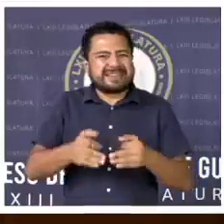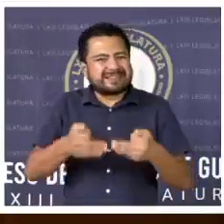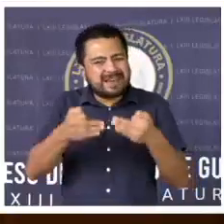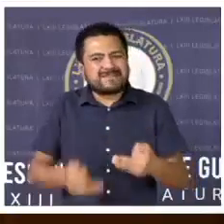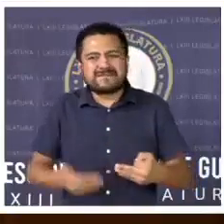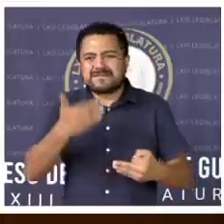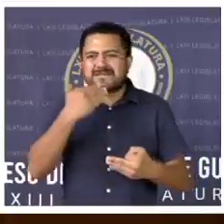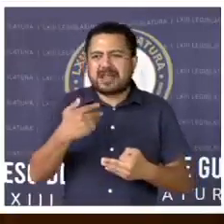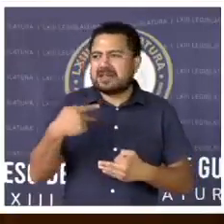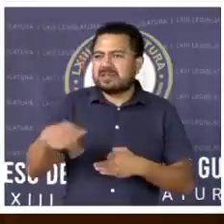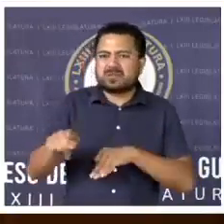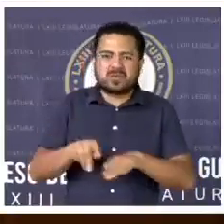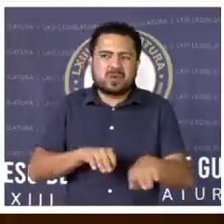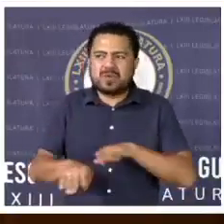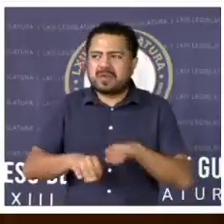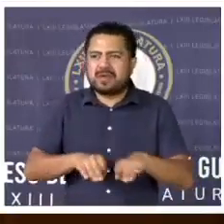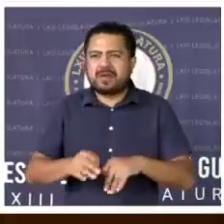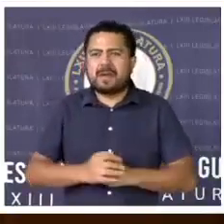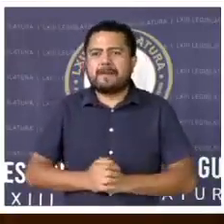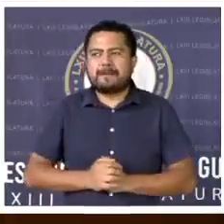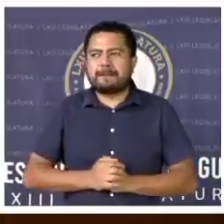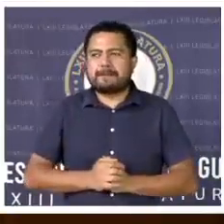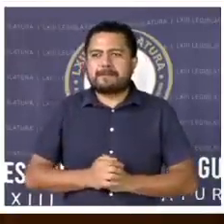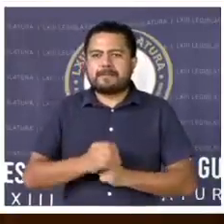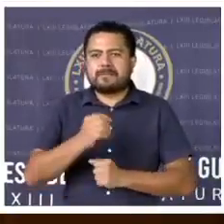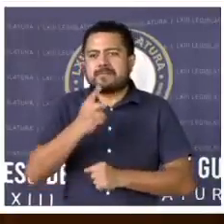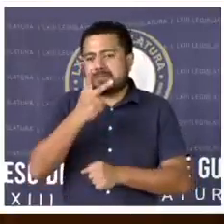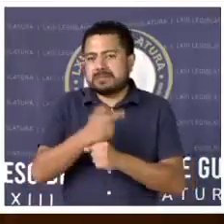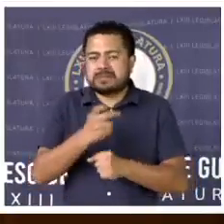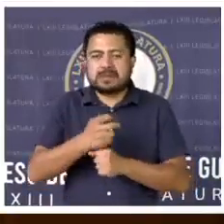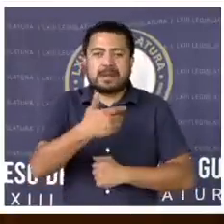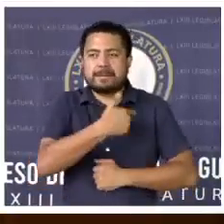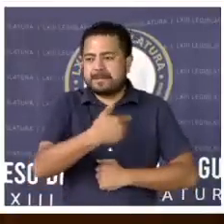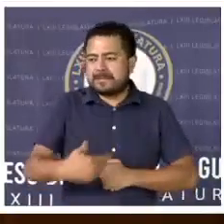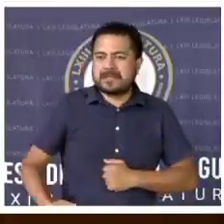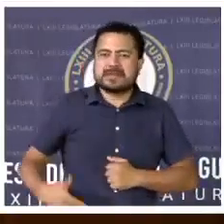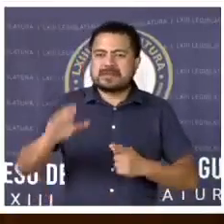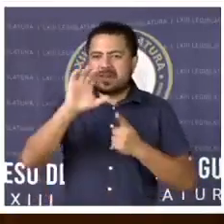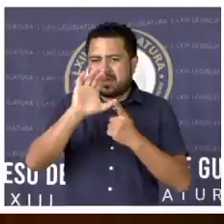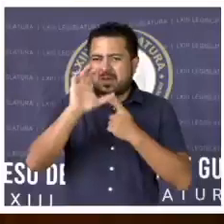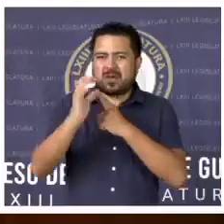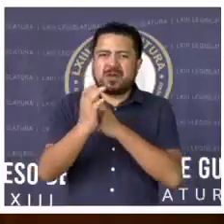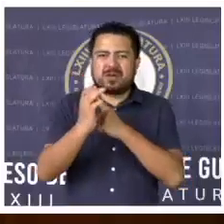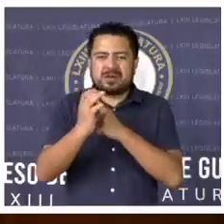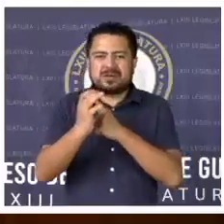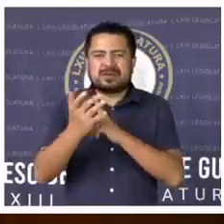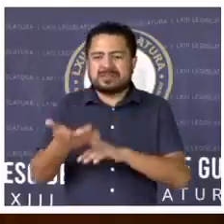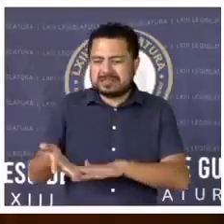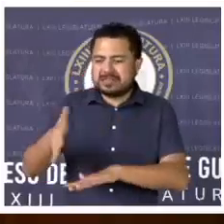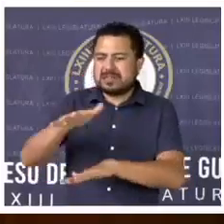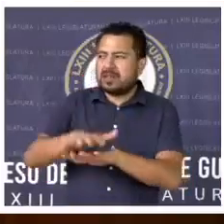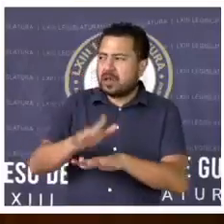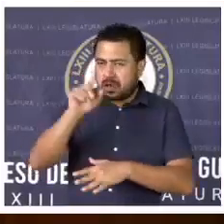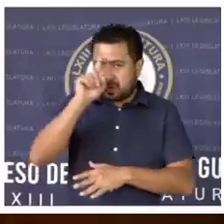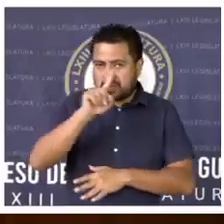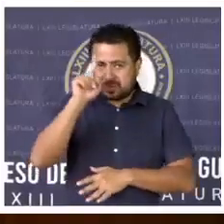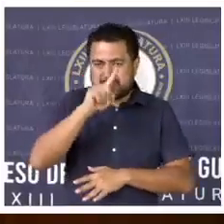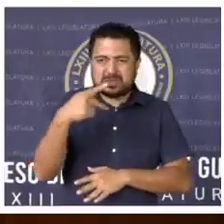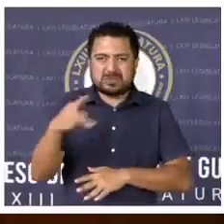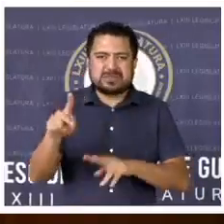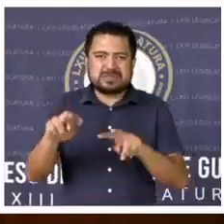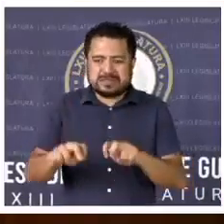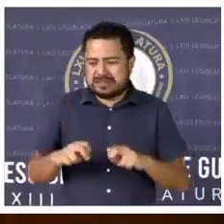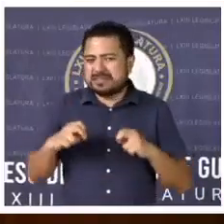en sus actos segundo que el presidente de la comisión los integrantes de su consejo consultivo